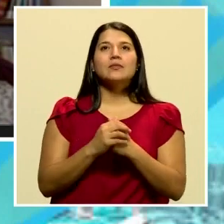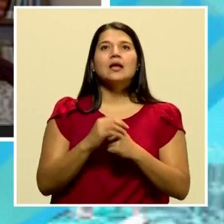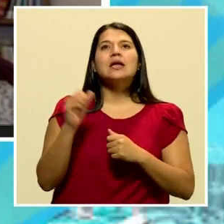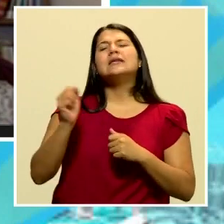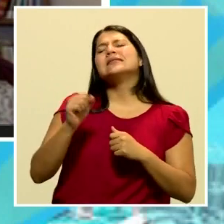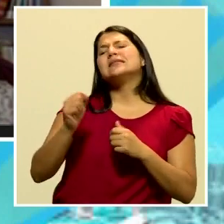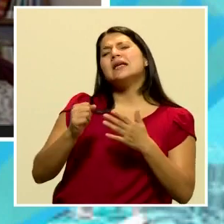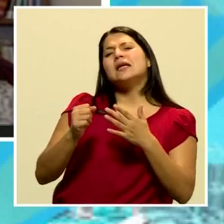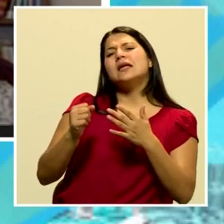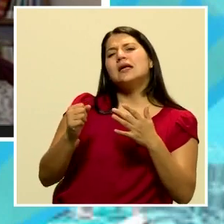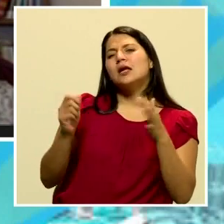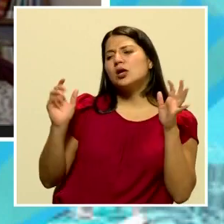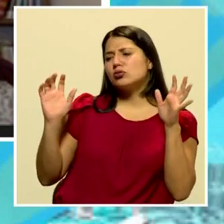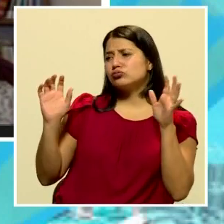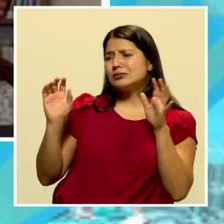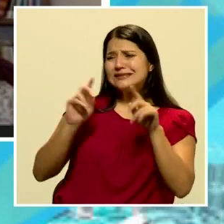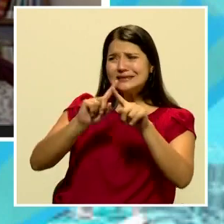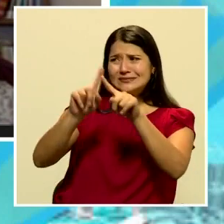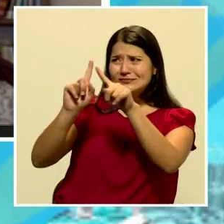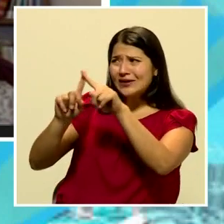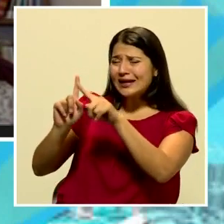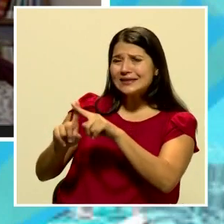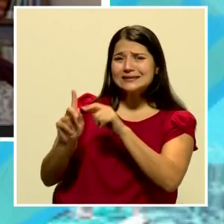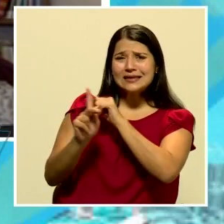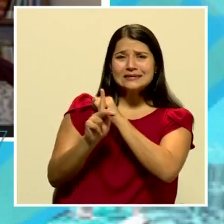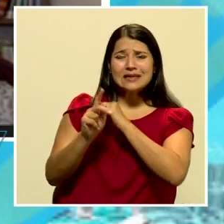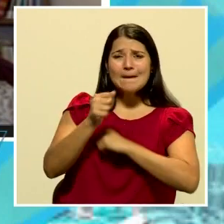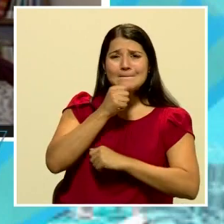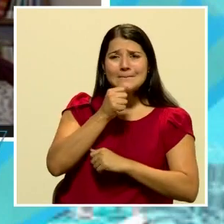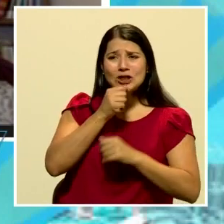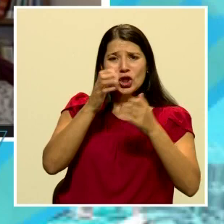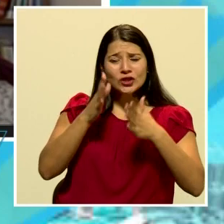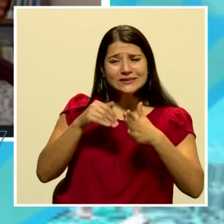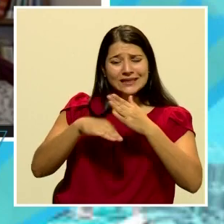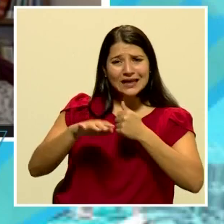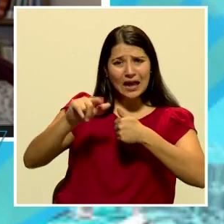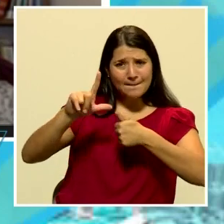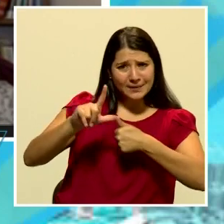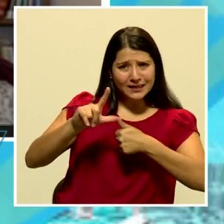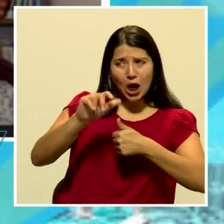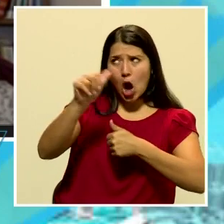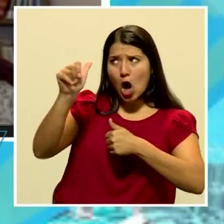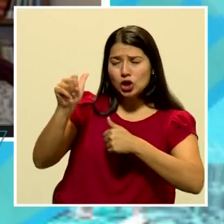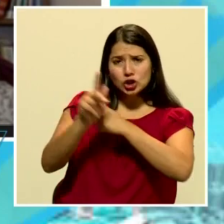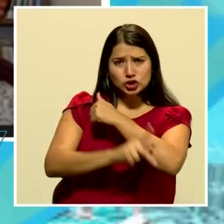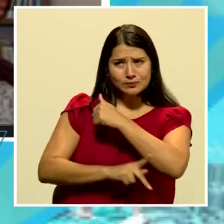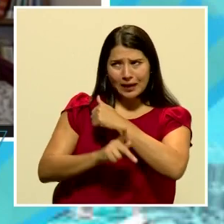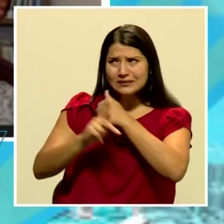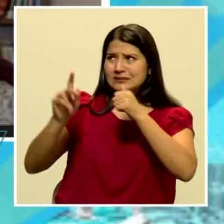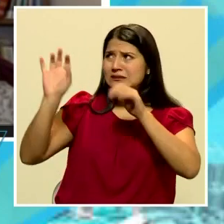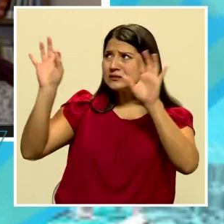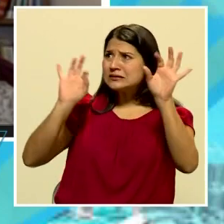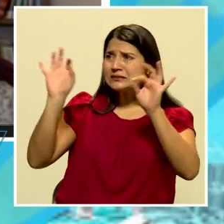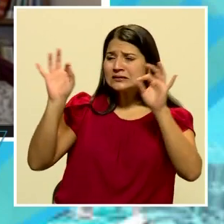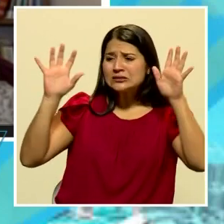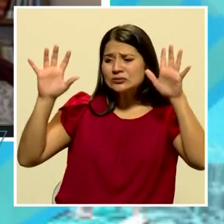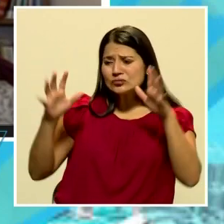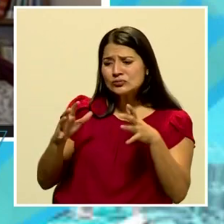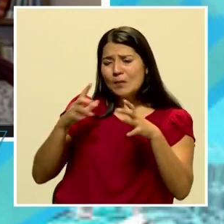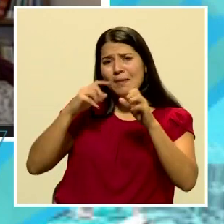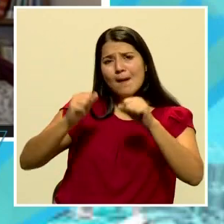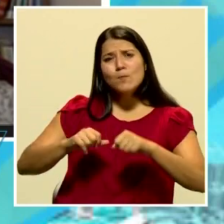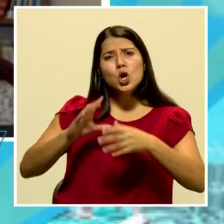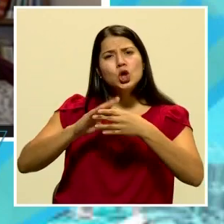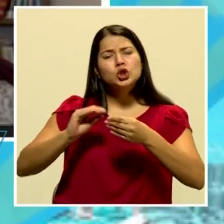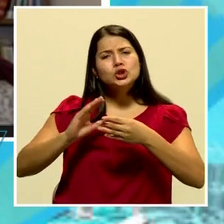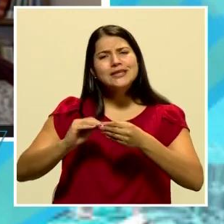reunimos un montón de periodistas de toda América Latina y de otras partes del mundo para contar la historia de estas personas que salen